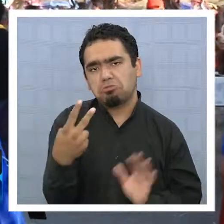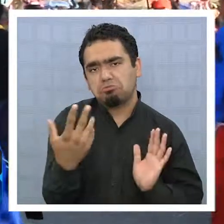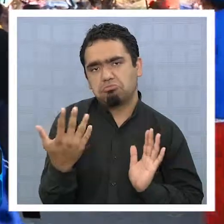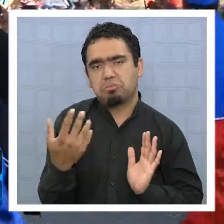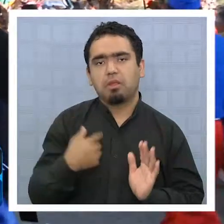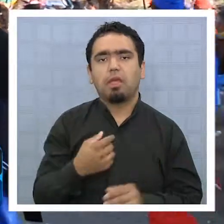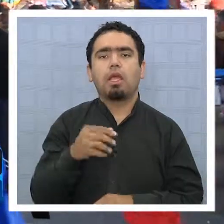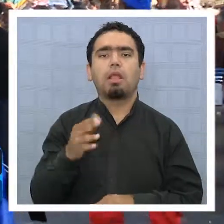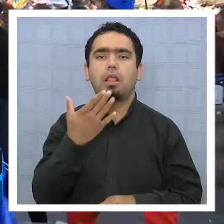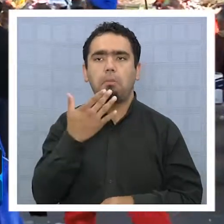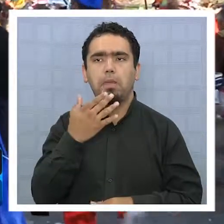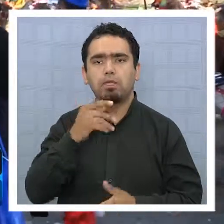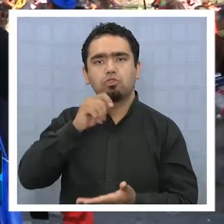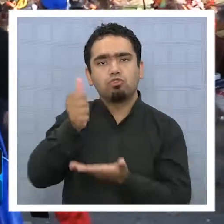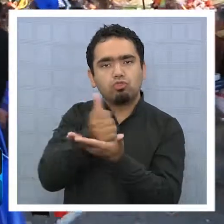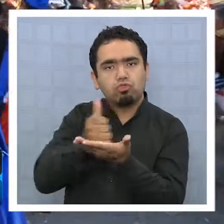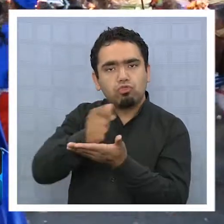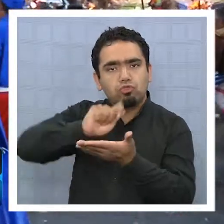como 10 socios más.